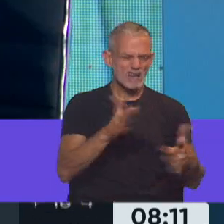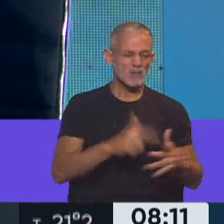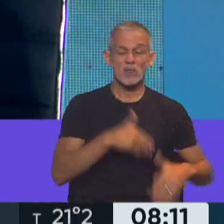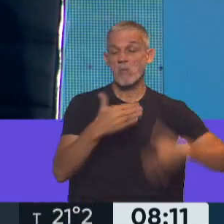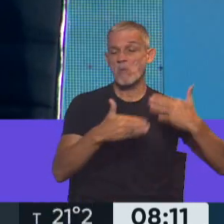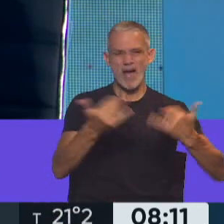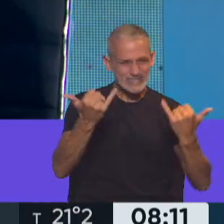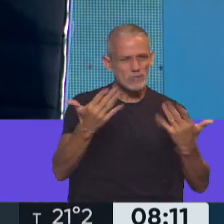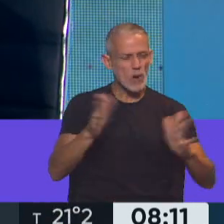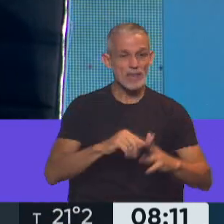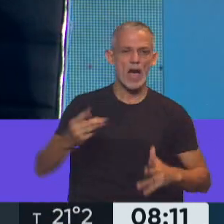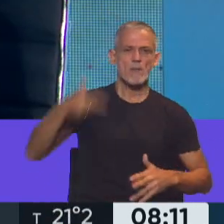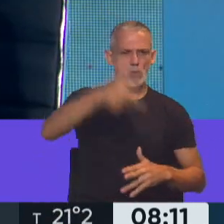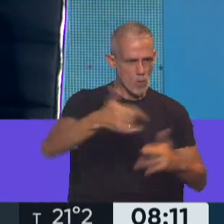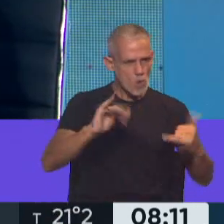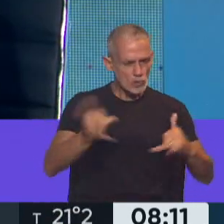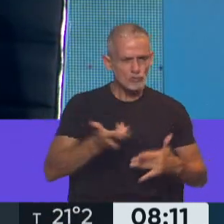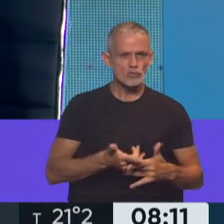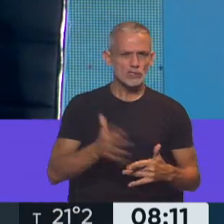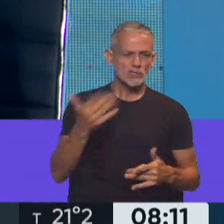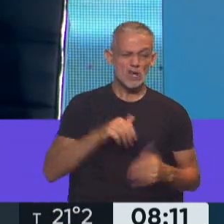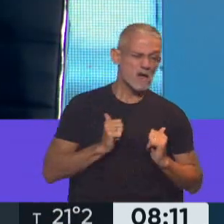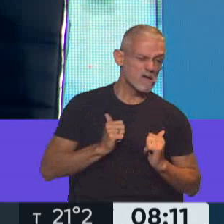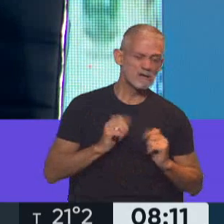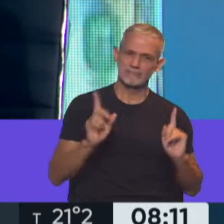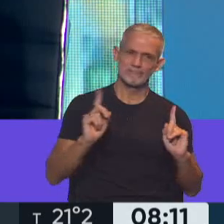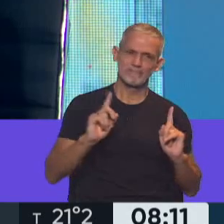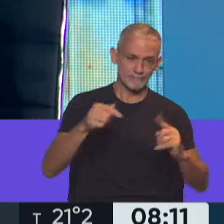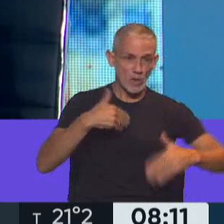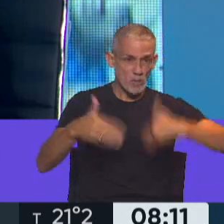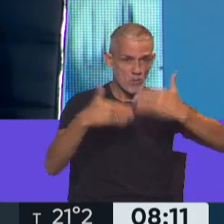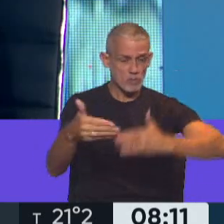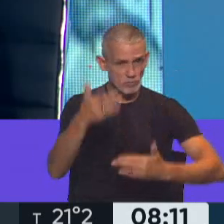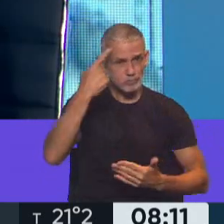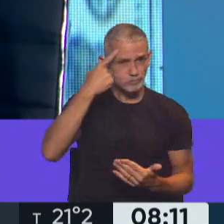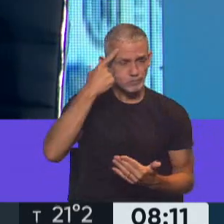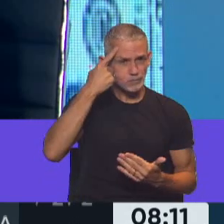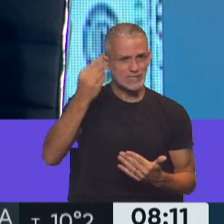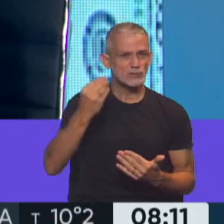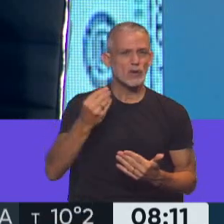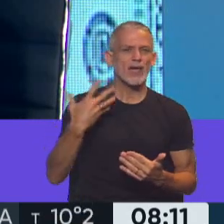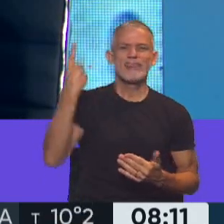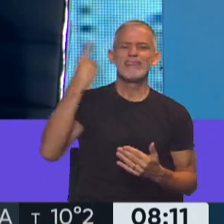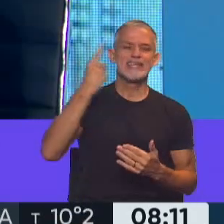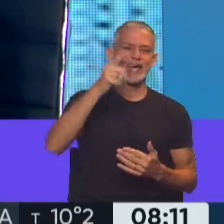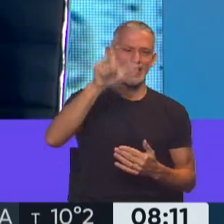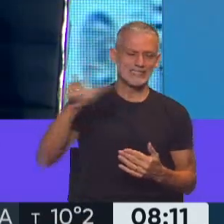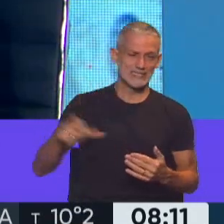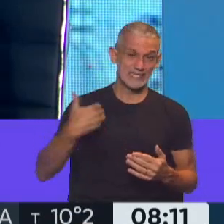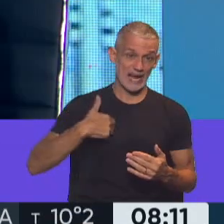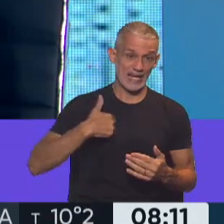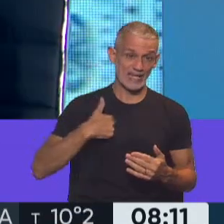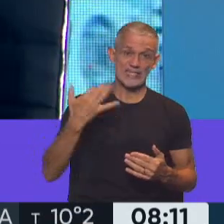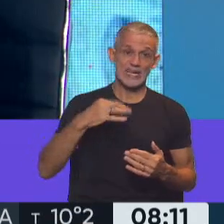desarrollo, creer en la inversión. Me parece que está bueno, ¿no? Y sigo pensando que los dirigentes en la Argentina tenemos